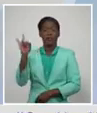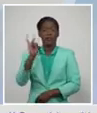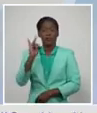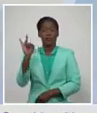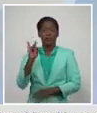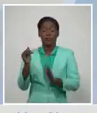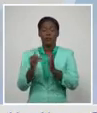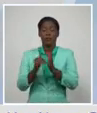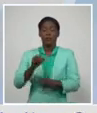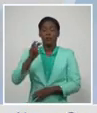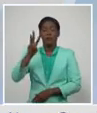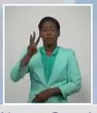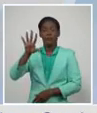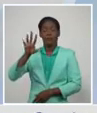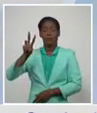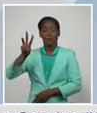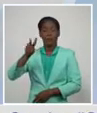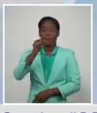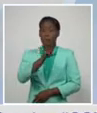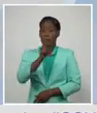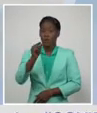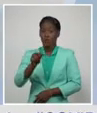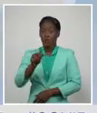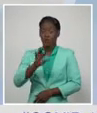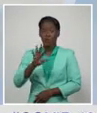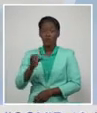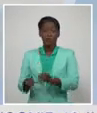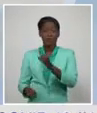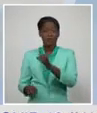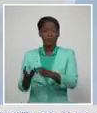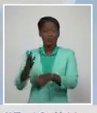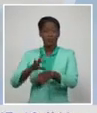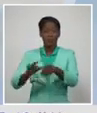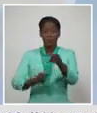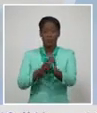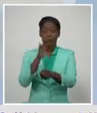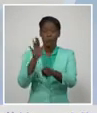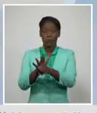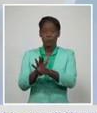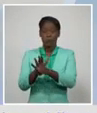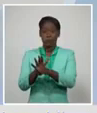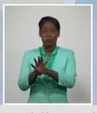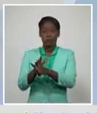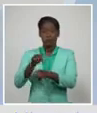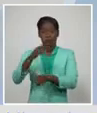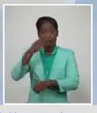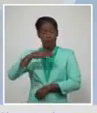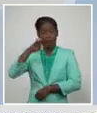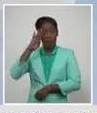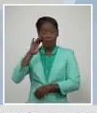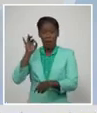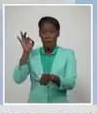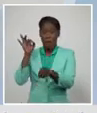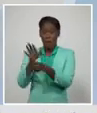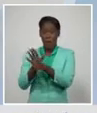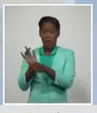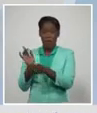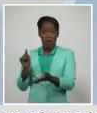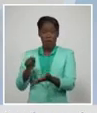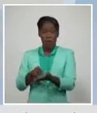77.353 personas que se han confirmado con la COVID-19 en Cuba,